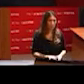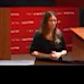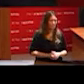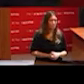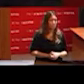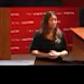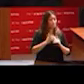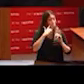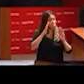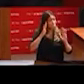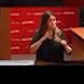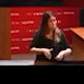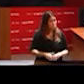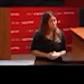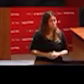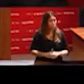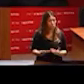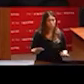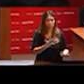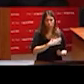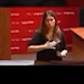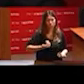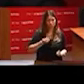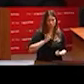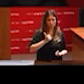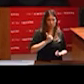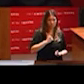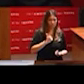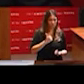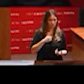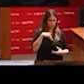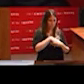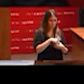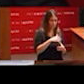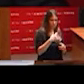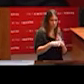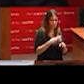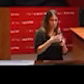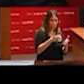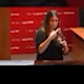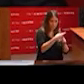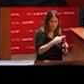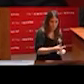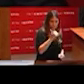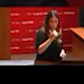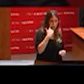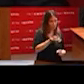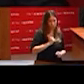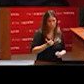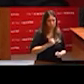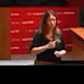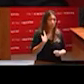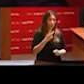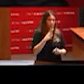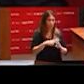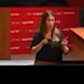final eh queremos aprovechar lo que entendemos que tenemos nosotros nosotros como ventaja o o o o o lo calificamos